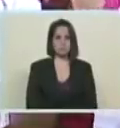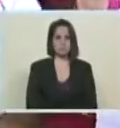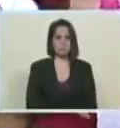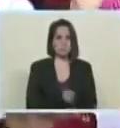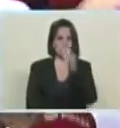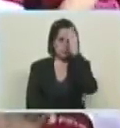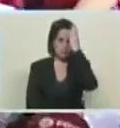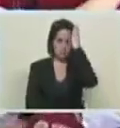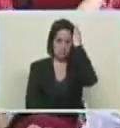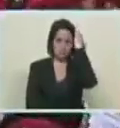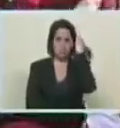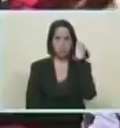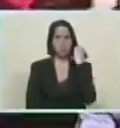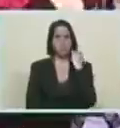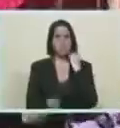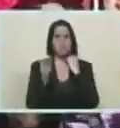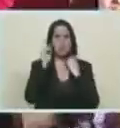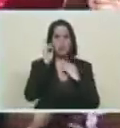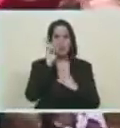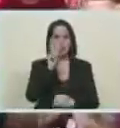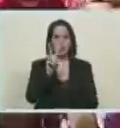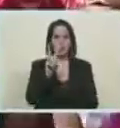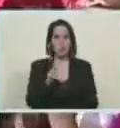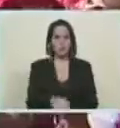Ahora, fíjense ustedes,